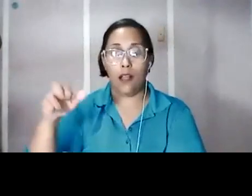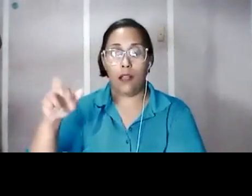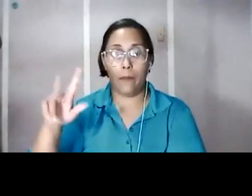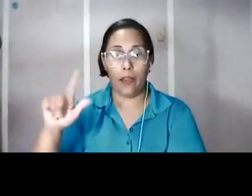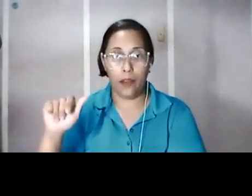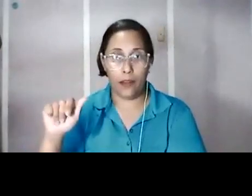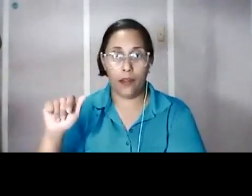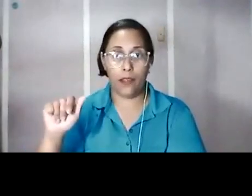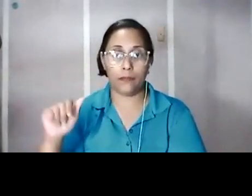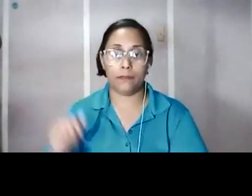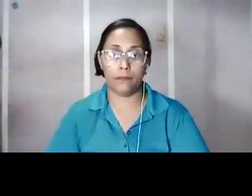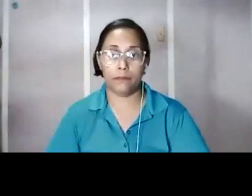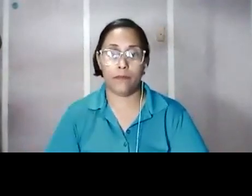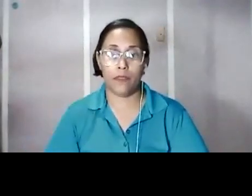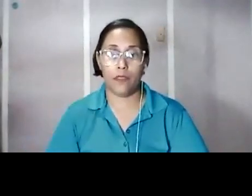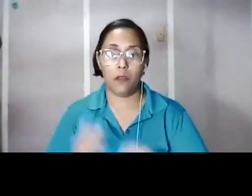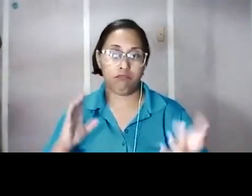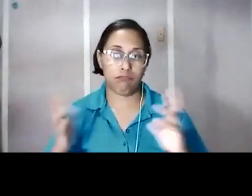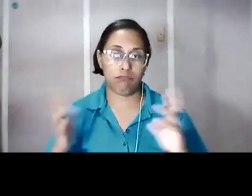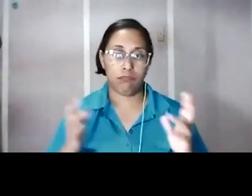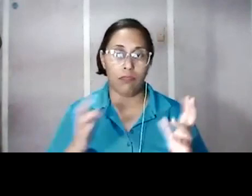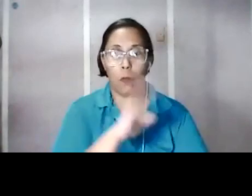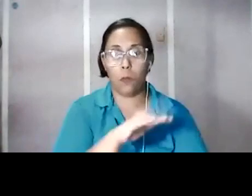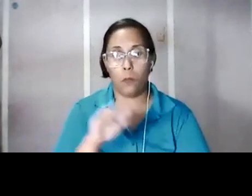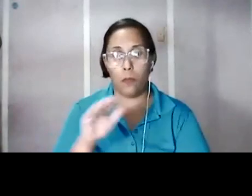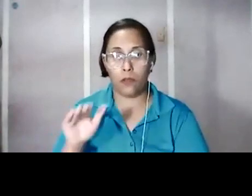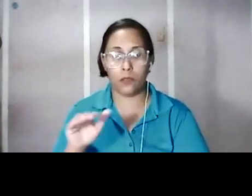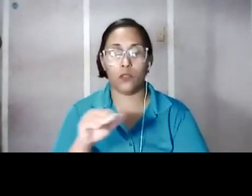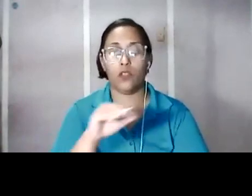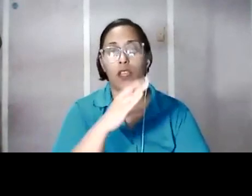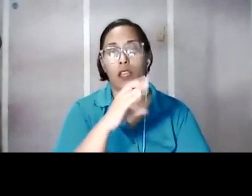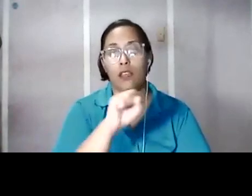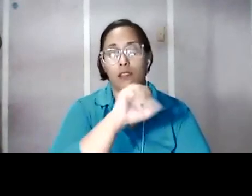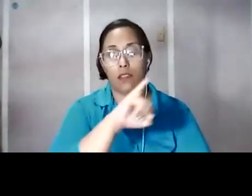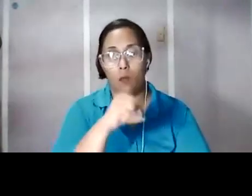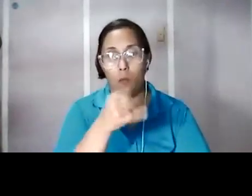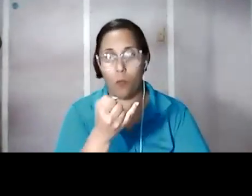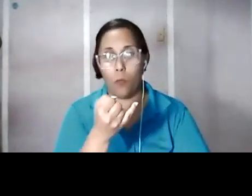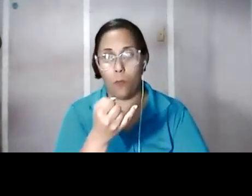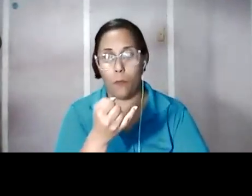con la comparsa de los niños del Casino de San Juan o de mi papá vestido de arlequín, ¿no?